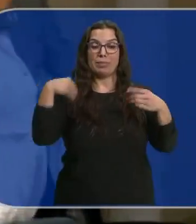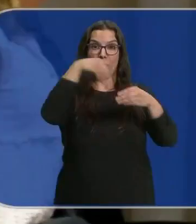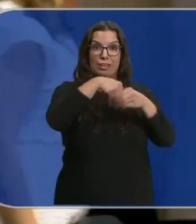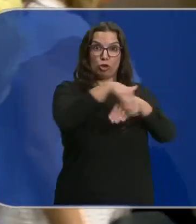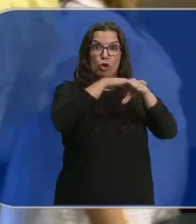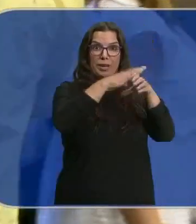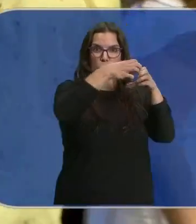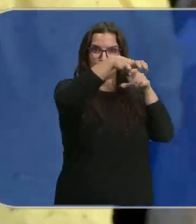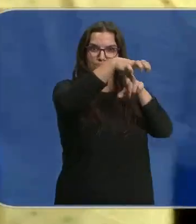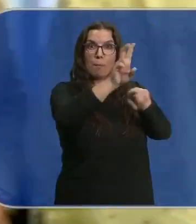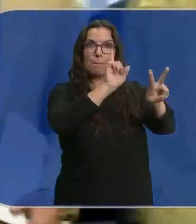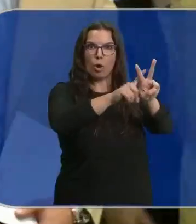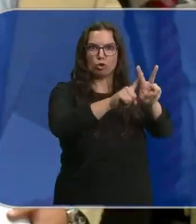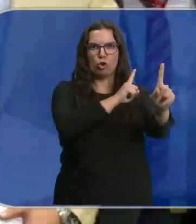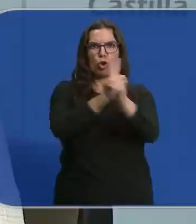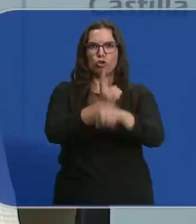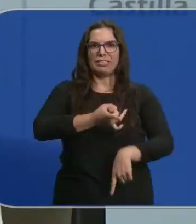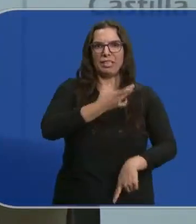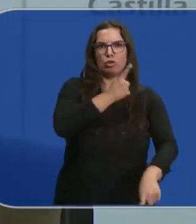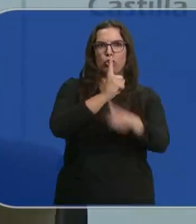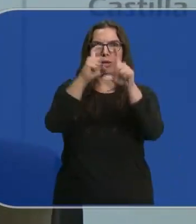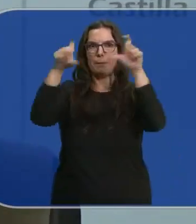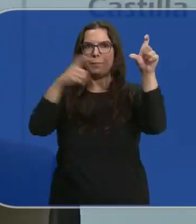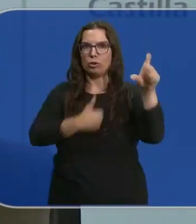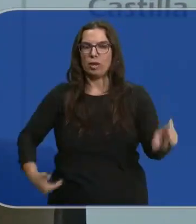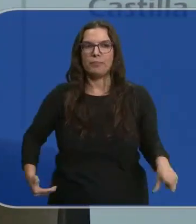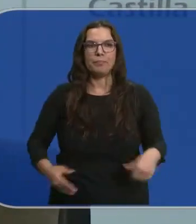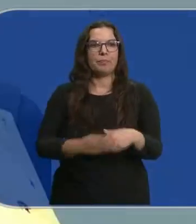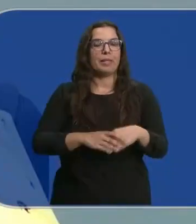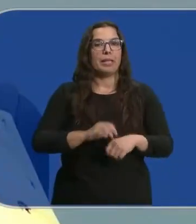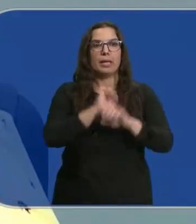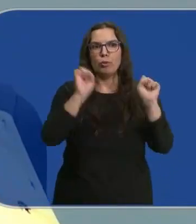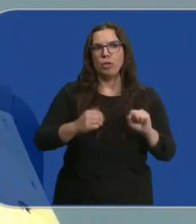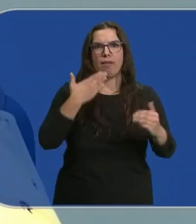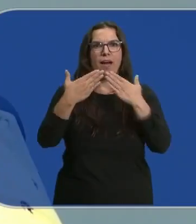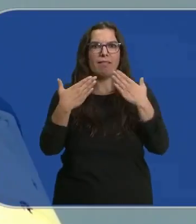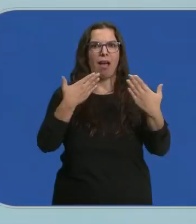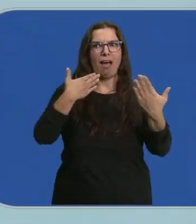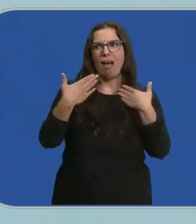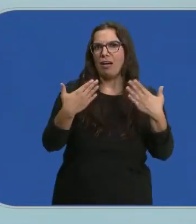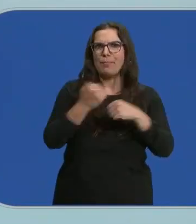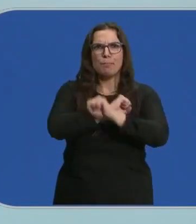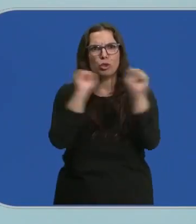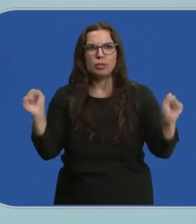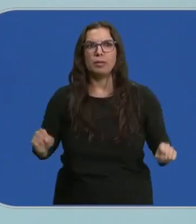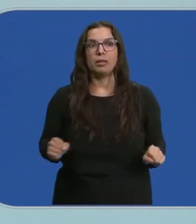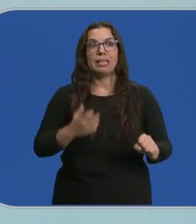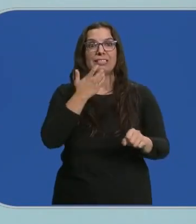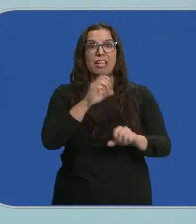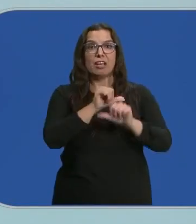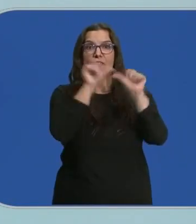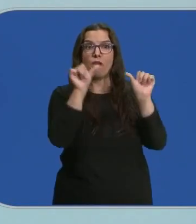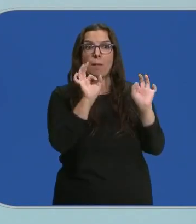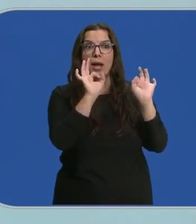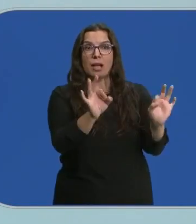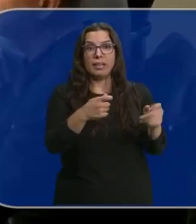gobierno autonómico con sindicatos y patronal. No hay manera de que entren por ningún sitio. Es imposible llegar a dialogar. Se van a hacer las cosas así y